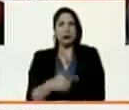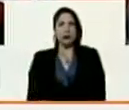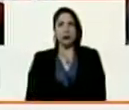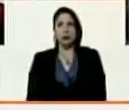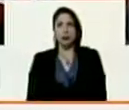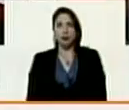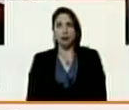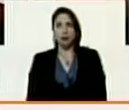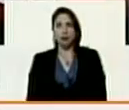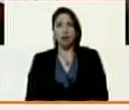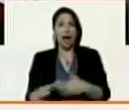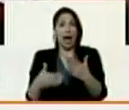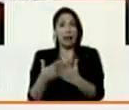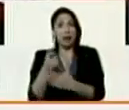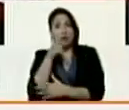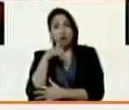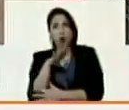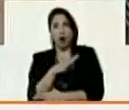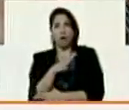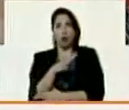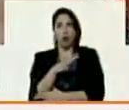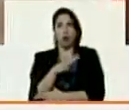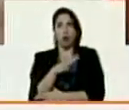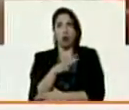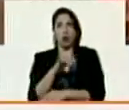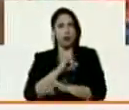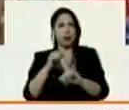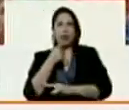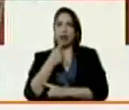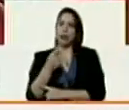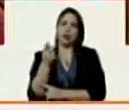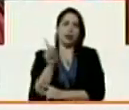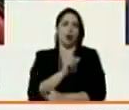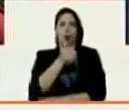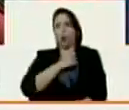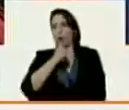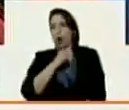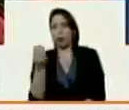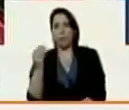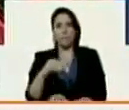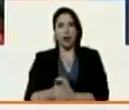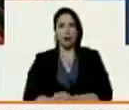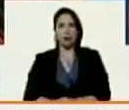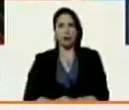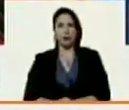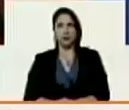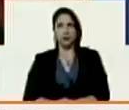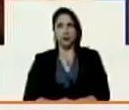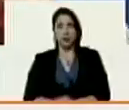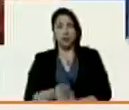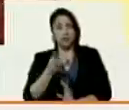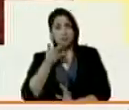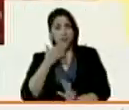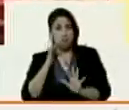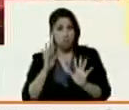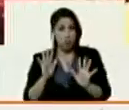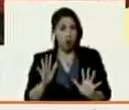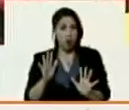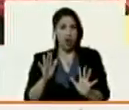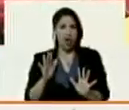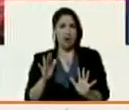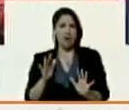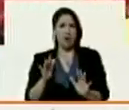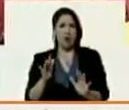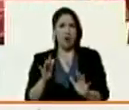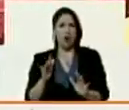Van apretando hasta que el pueblo ya dice no aguanto más. Y si él viene y retrocede y